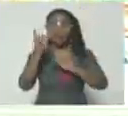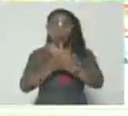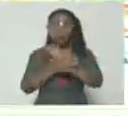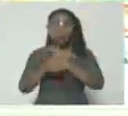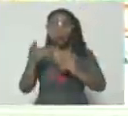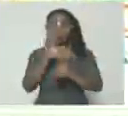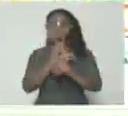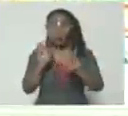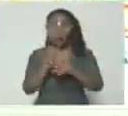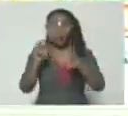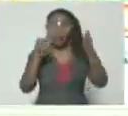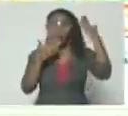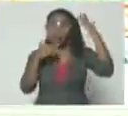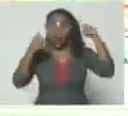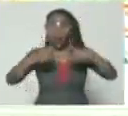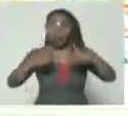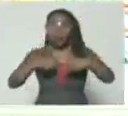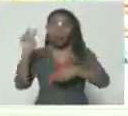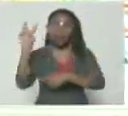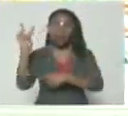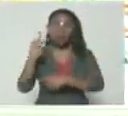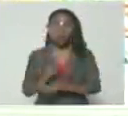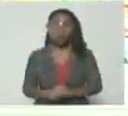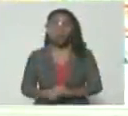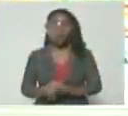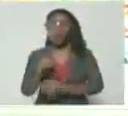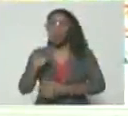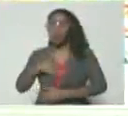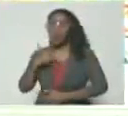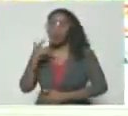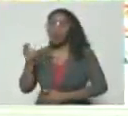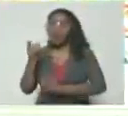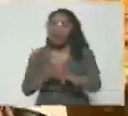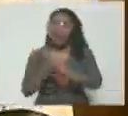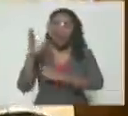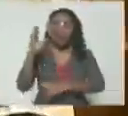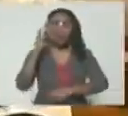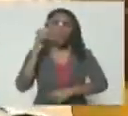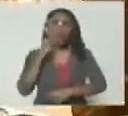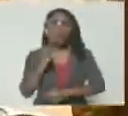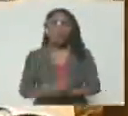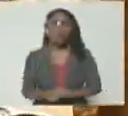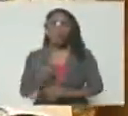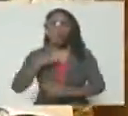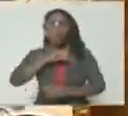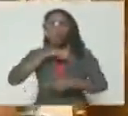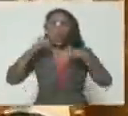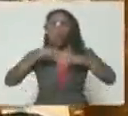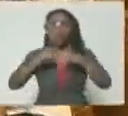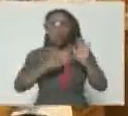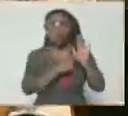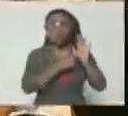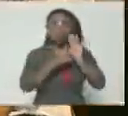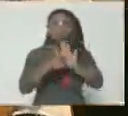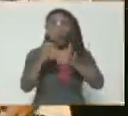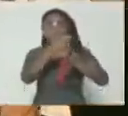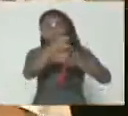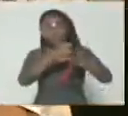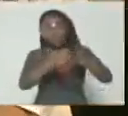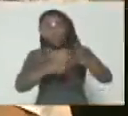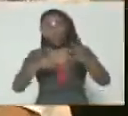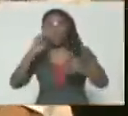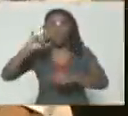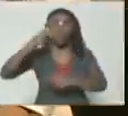indioamericano? Criollito. Indio. Bueno, ¿qué me puedes decir del cacao? Bueno, presidente, nosotros acá le presentamos nuestra línea de